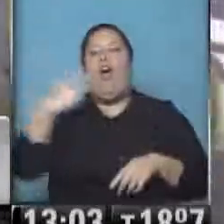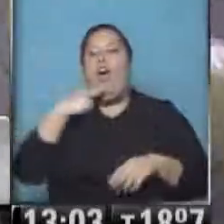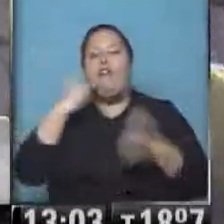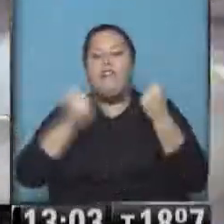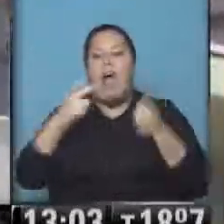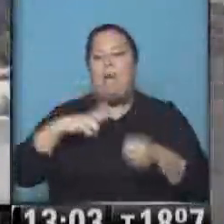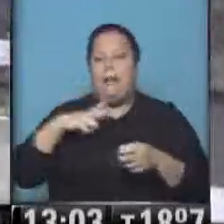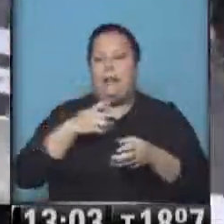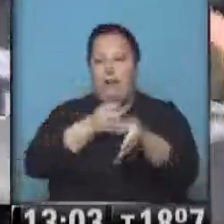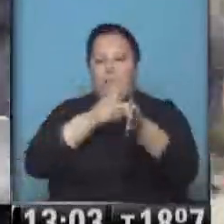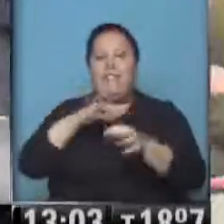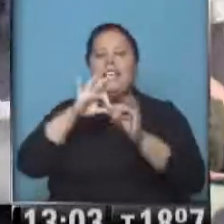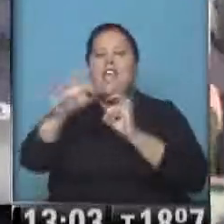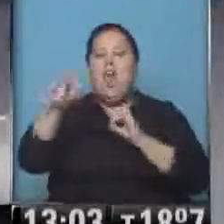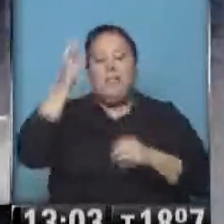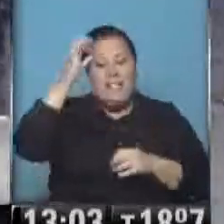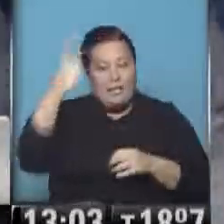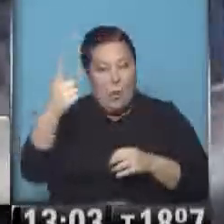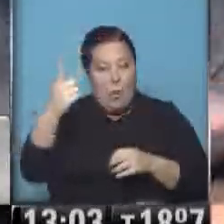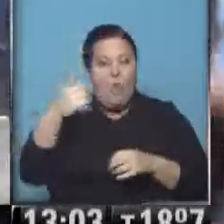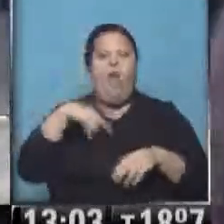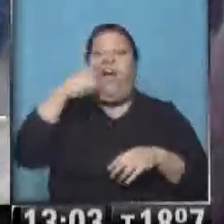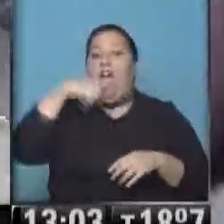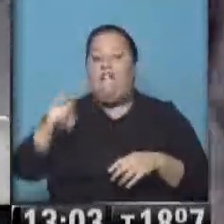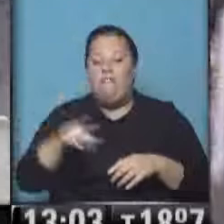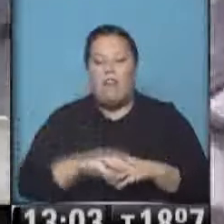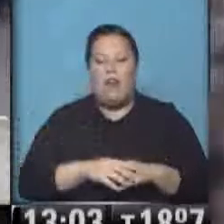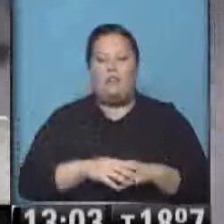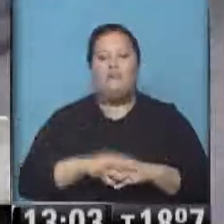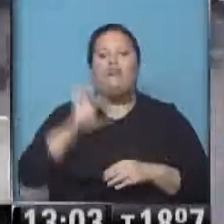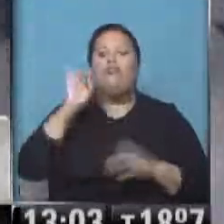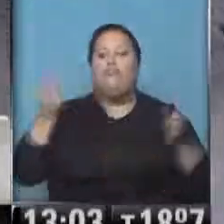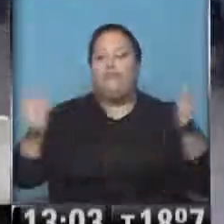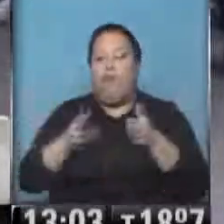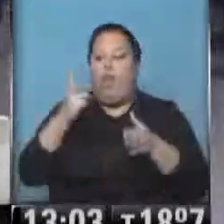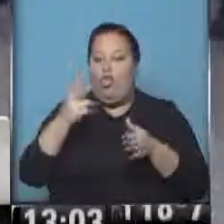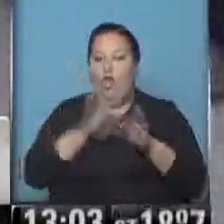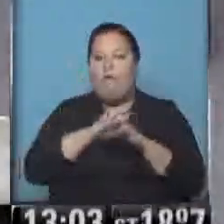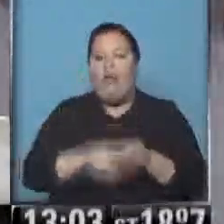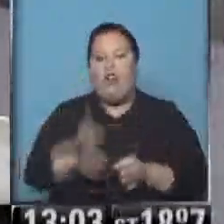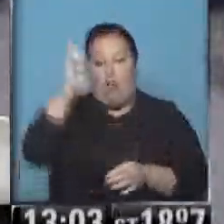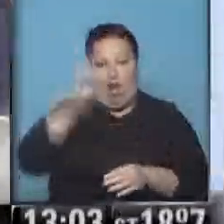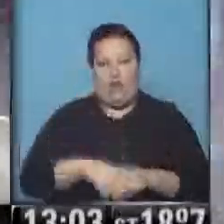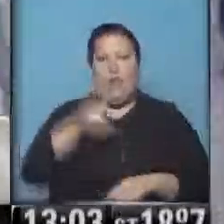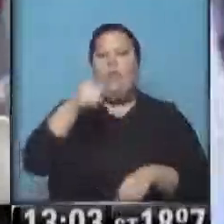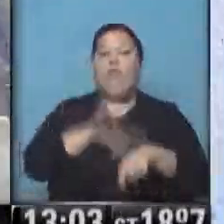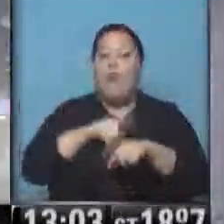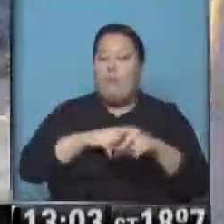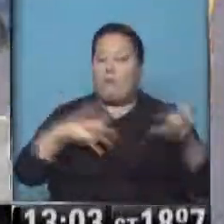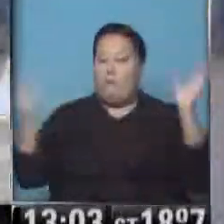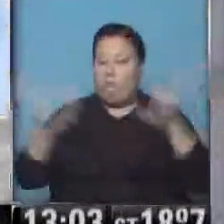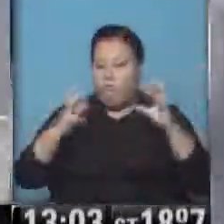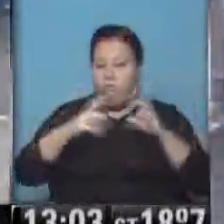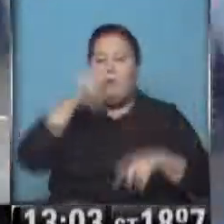autos particulares en el kilómetro 31, lo que dejó solo 2 carriles liberados mano al norte. Este es el momento en el que se enfrentaban